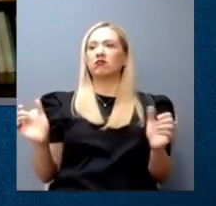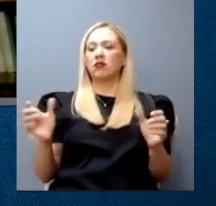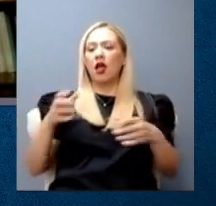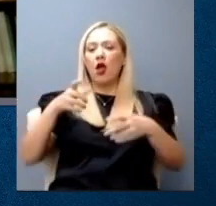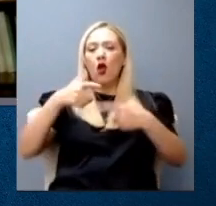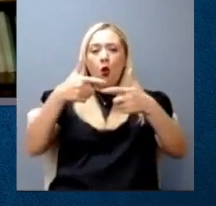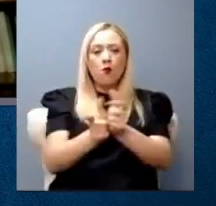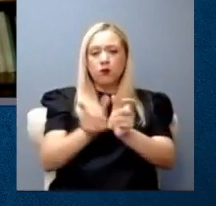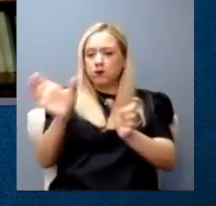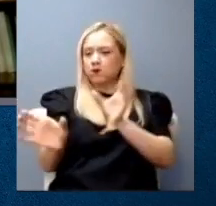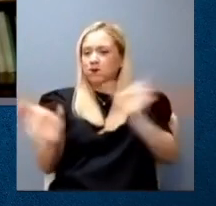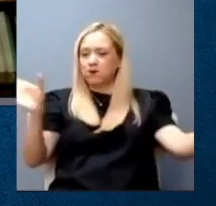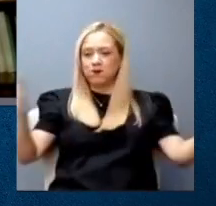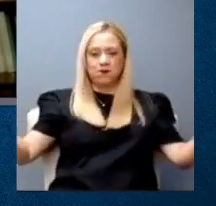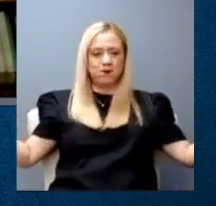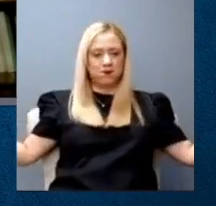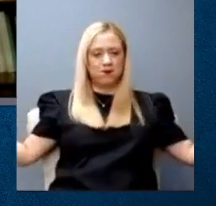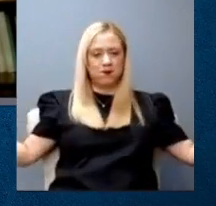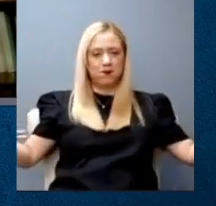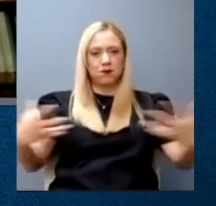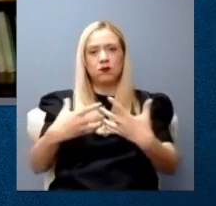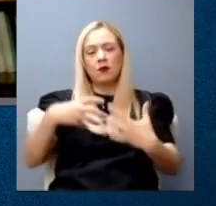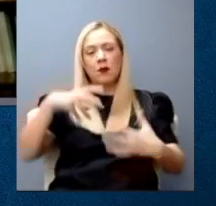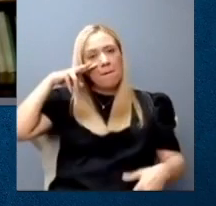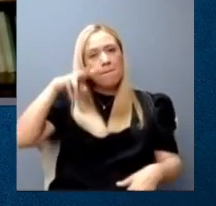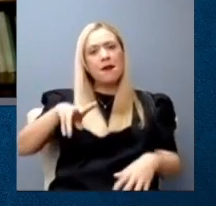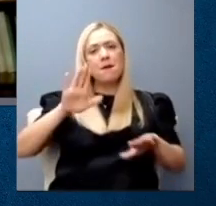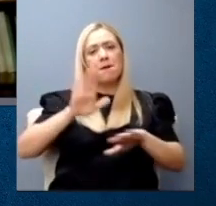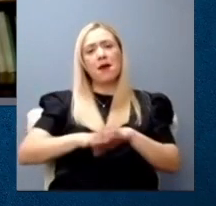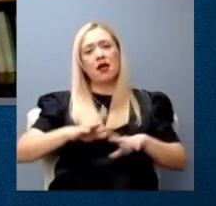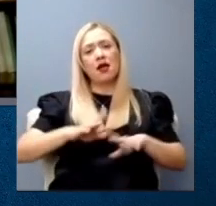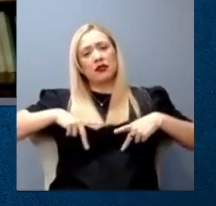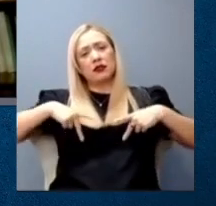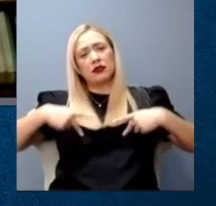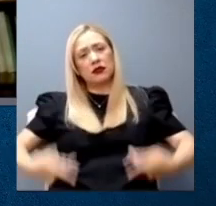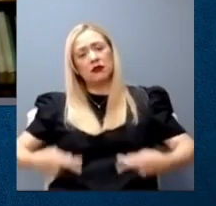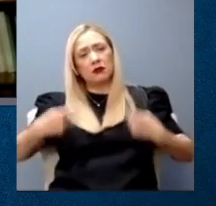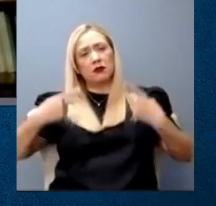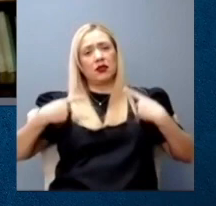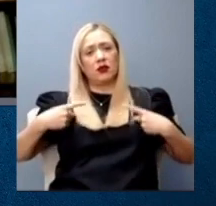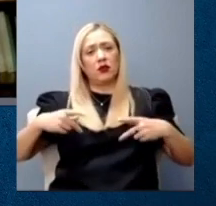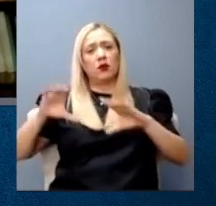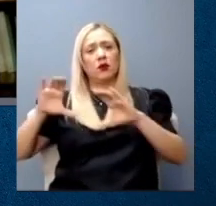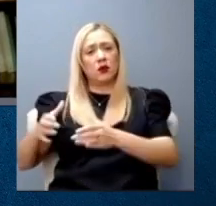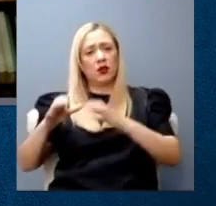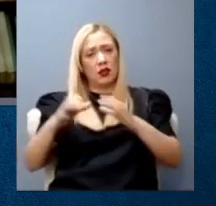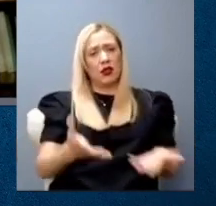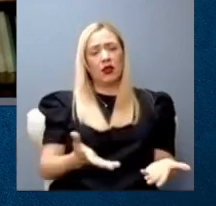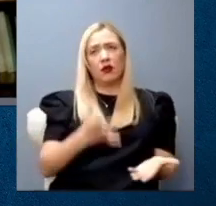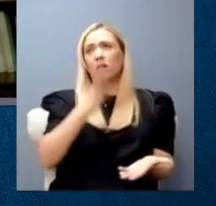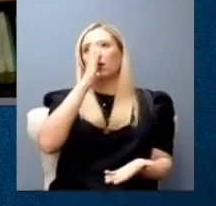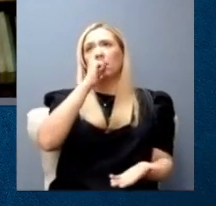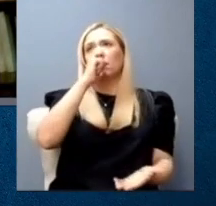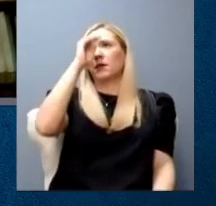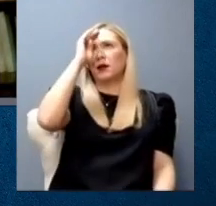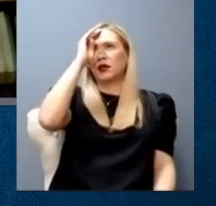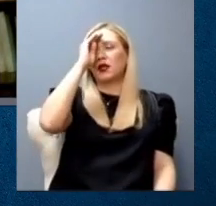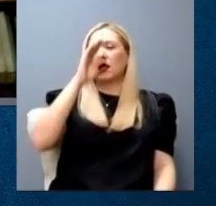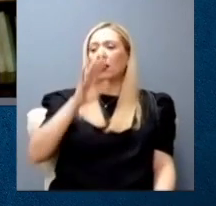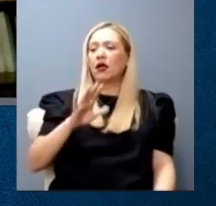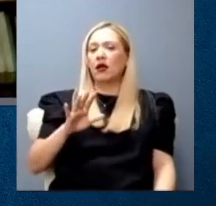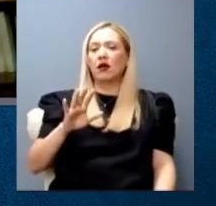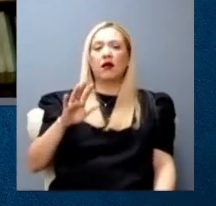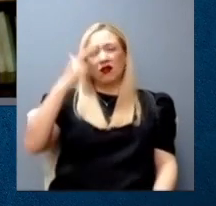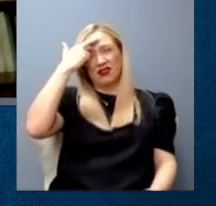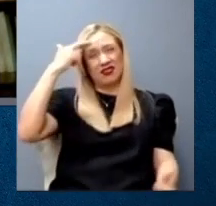intersectorialidad y de pensar en las poblaciones más vulnerables. Entonces, no podemos, por ejemplo, pensar en la vulneración al